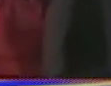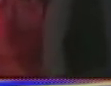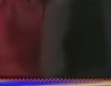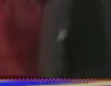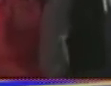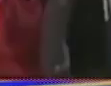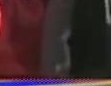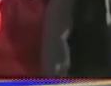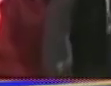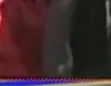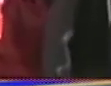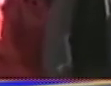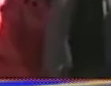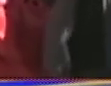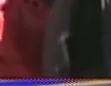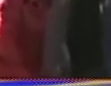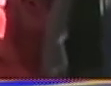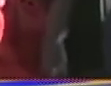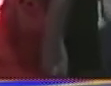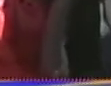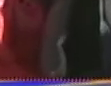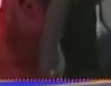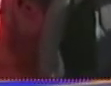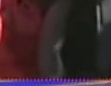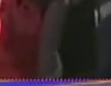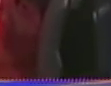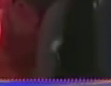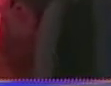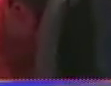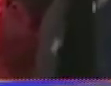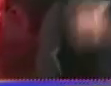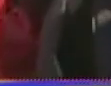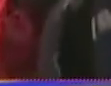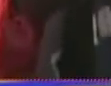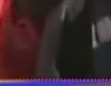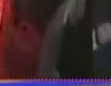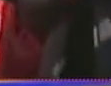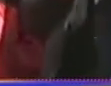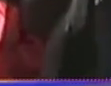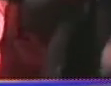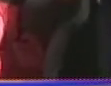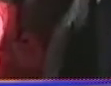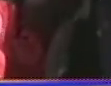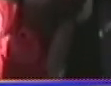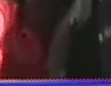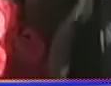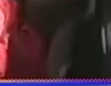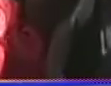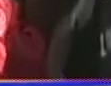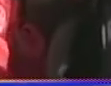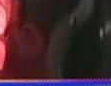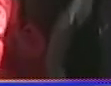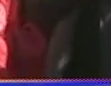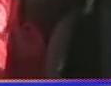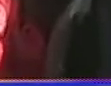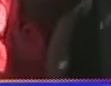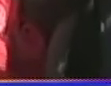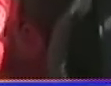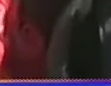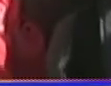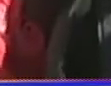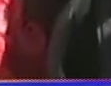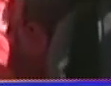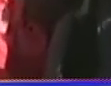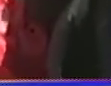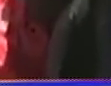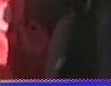llevas muchacho, un hombre y 4 machos, subida, bajada y brinco, cuando pida su hinco, frailejo, pero olvídate, la angustia